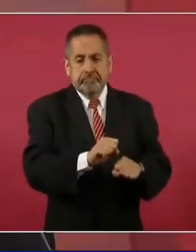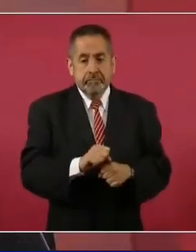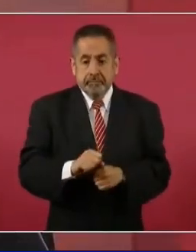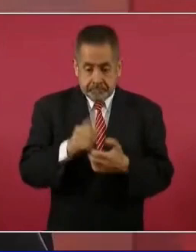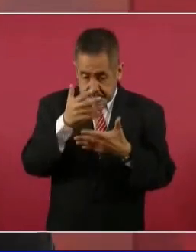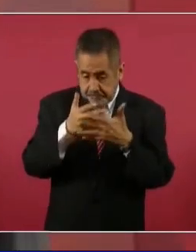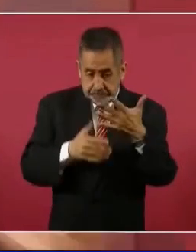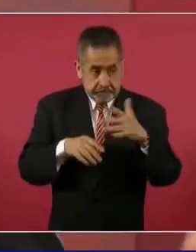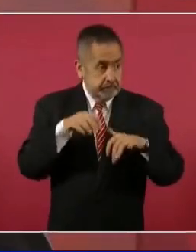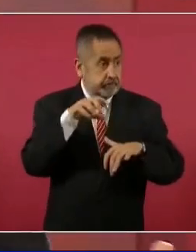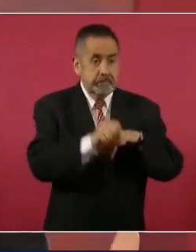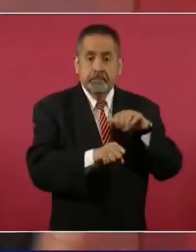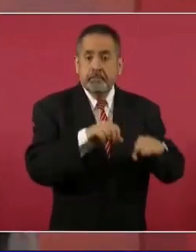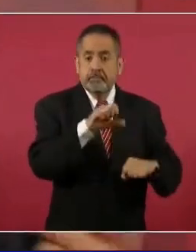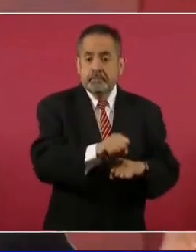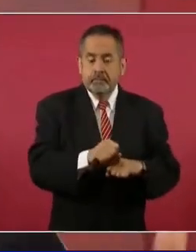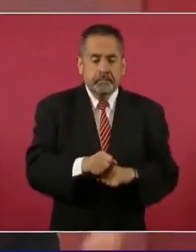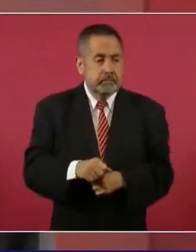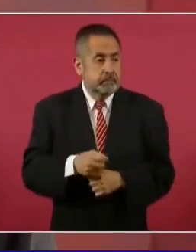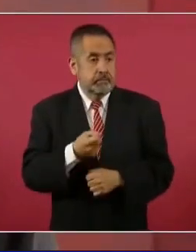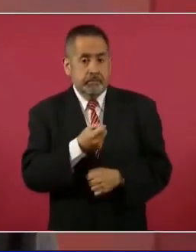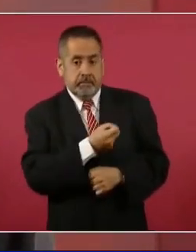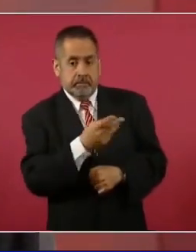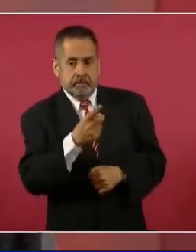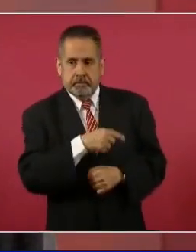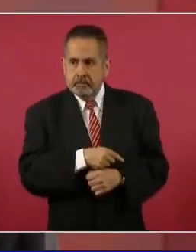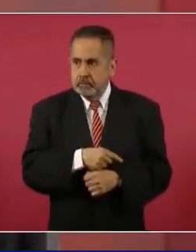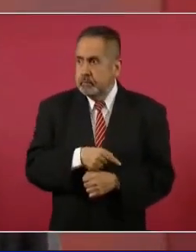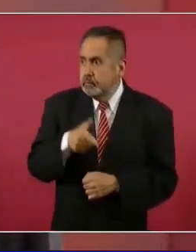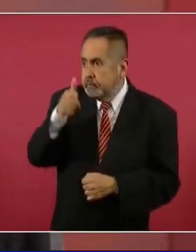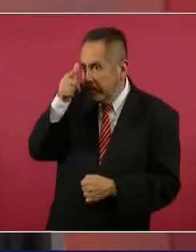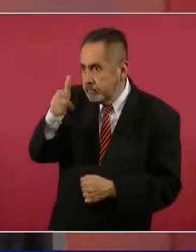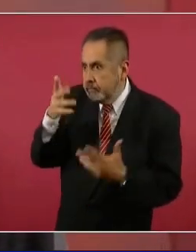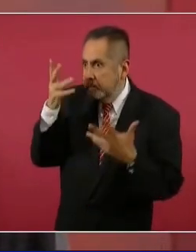Entonces, cuando se enteran,